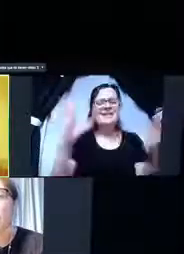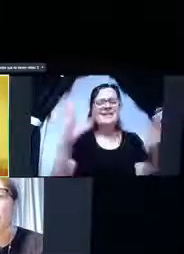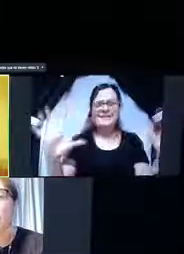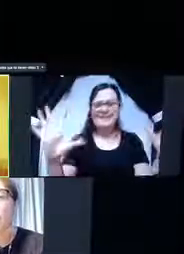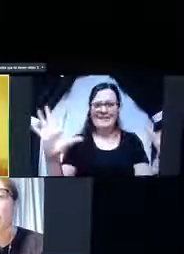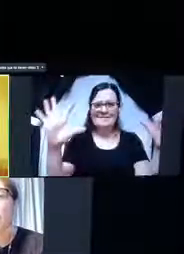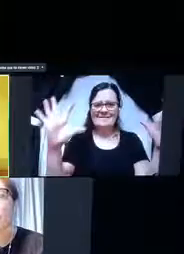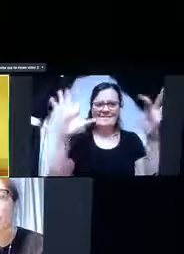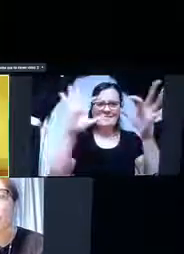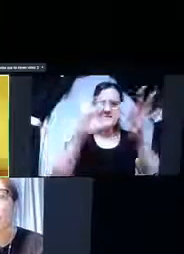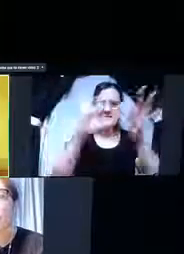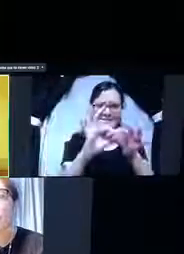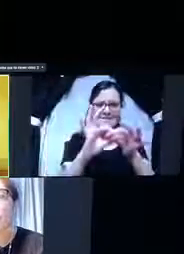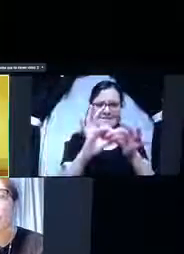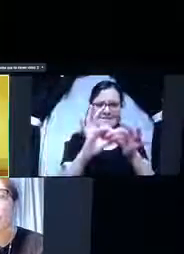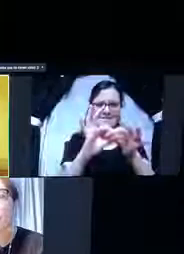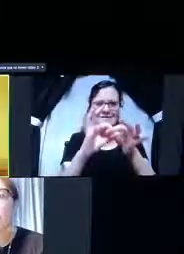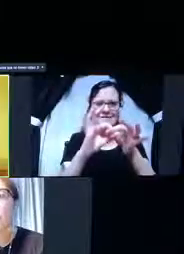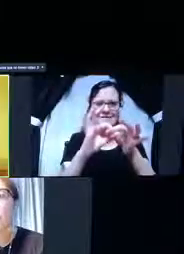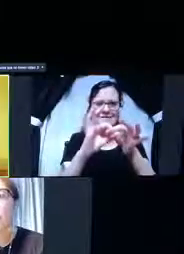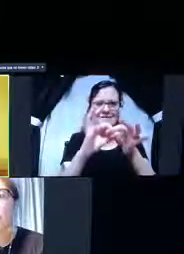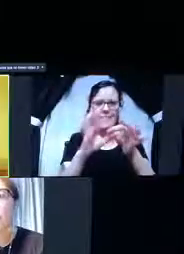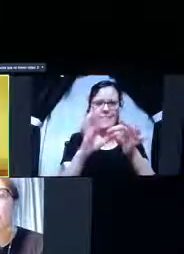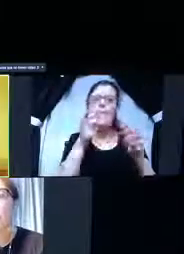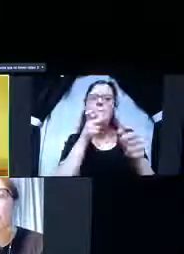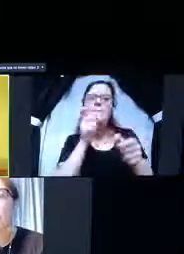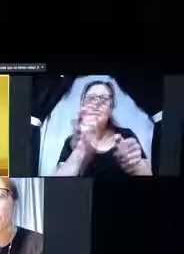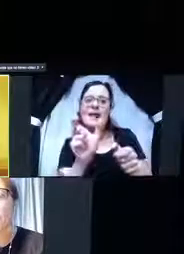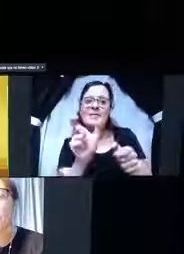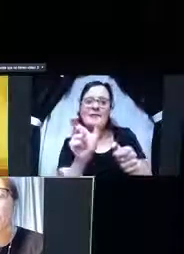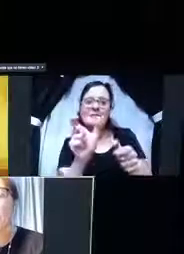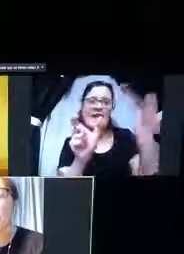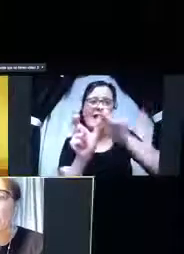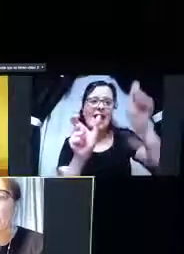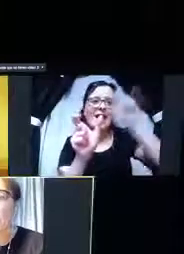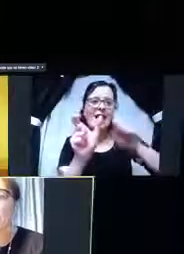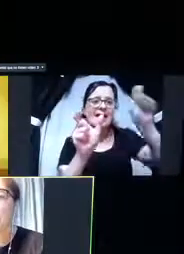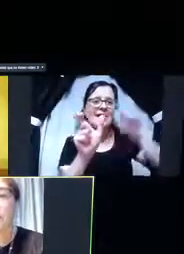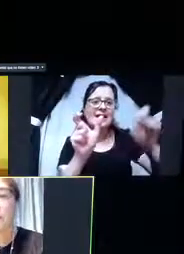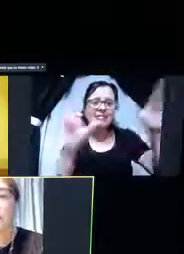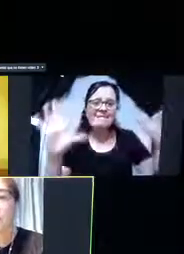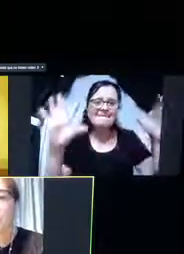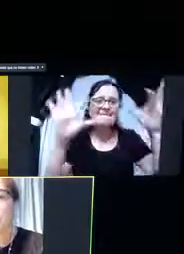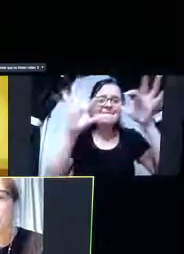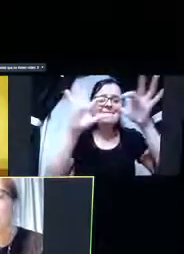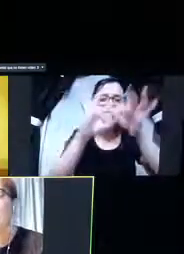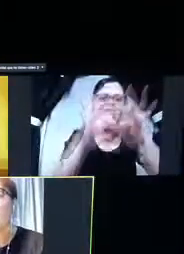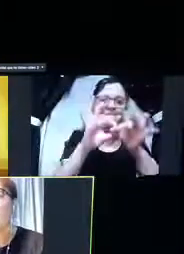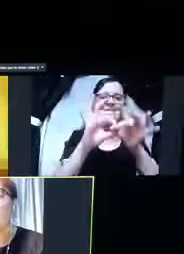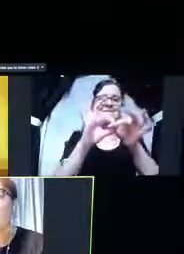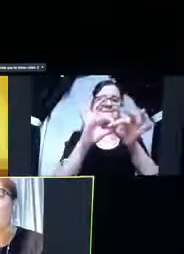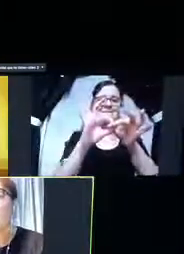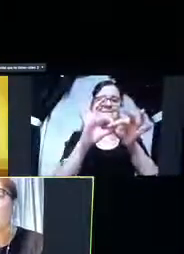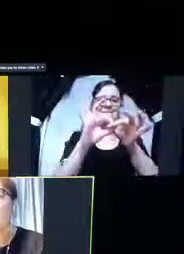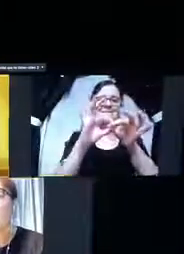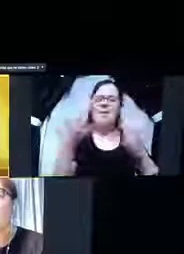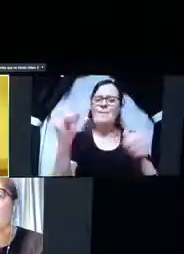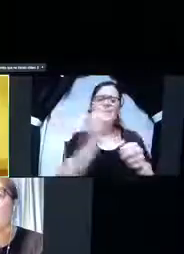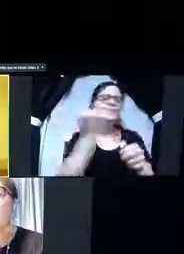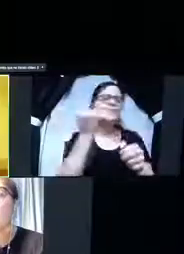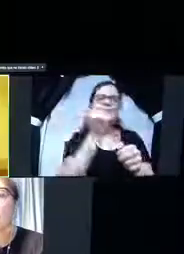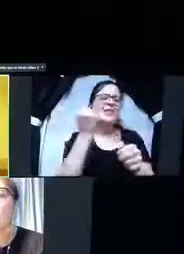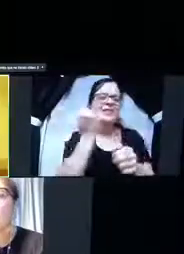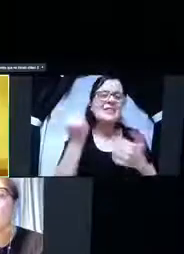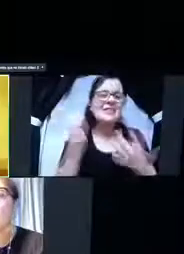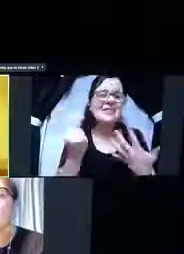relacionar eso que dijimos o que enseñamos con eso que está escrito, porque no es una relación natural, ¿sí?